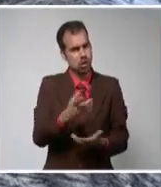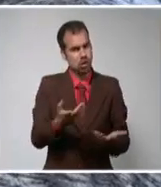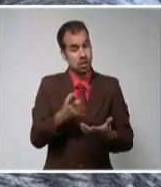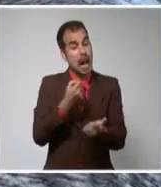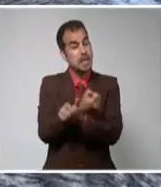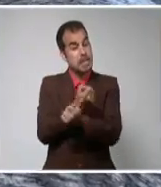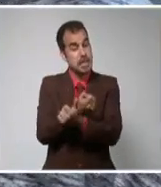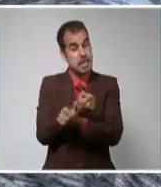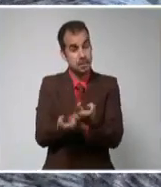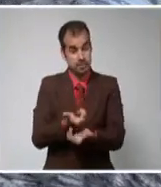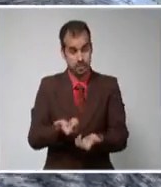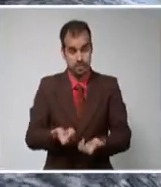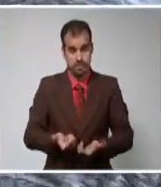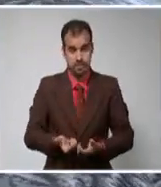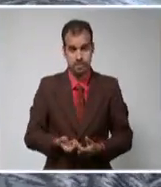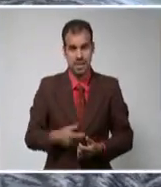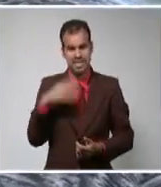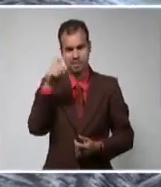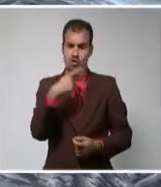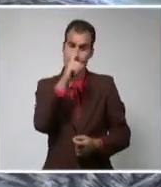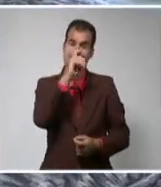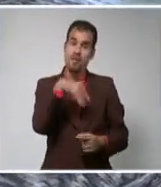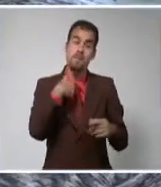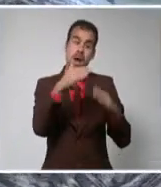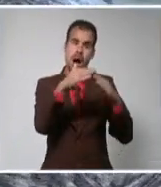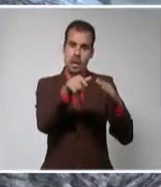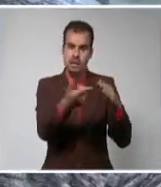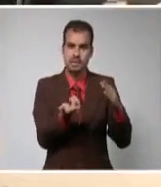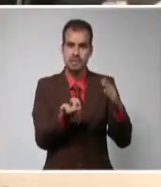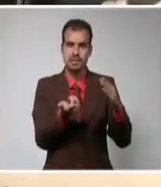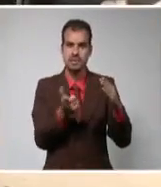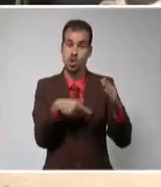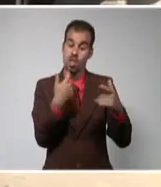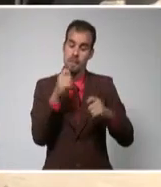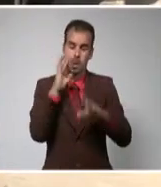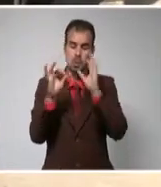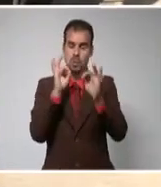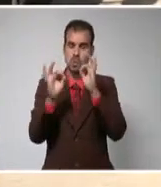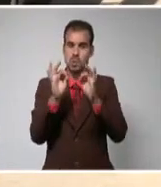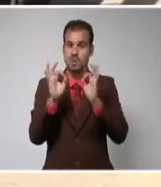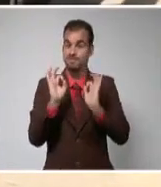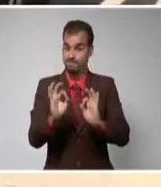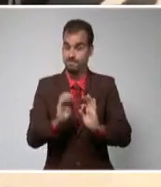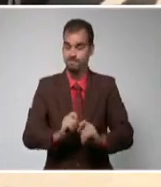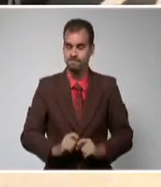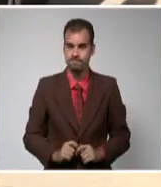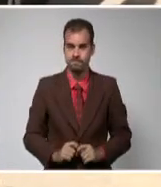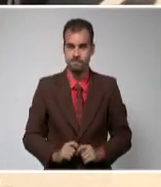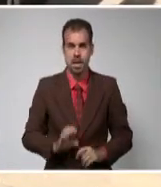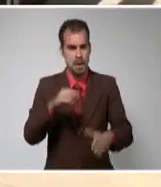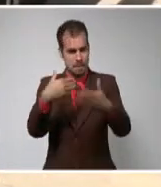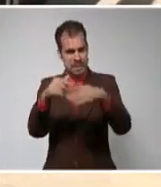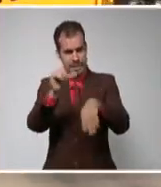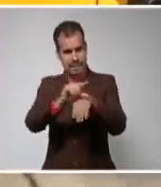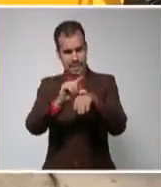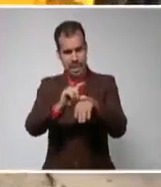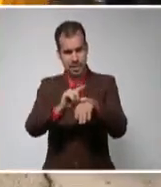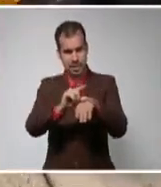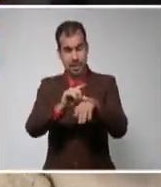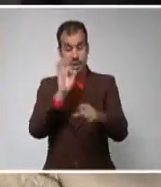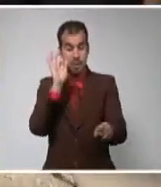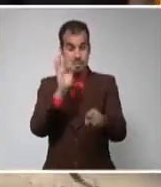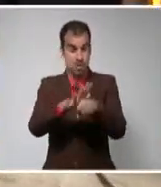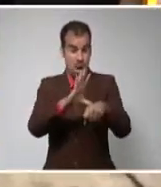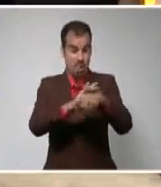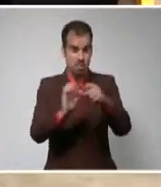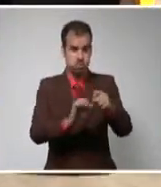al tener niños en casa, tenemos que protegernos. La agencia de taxis en Santo Espíritu desde el inicio de la pandemia, hace